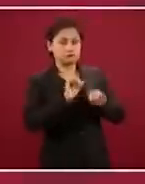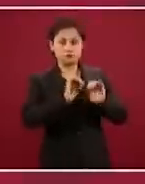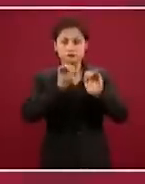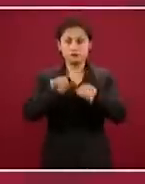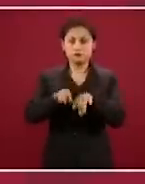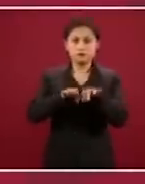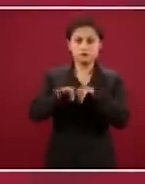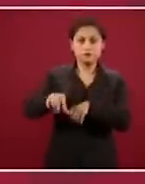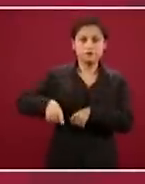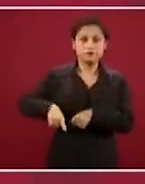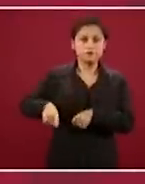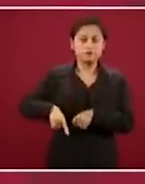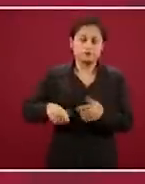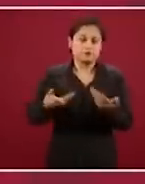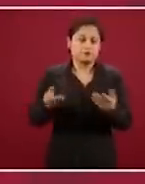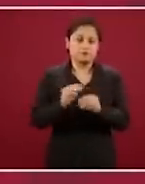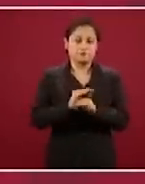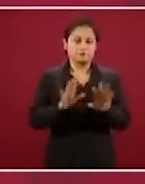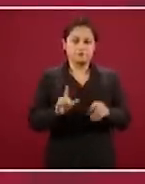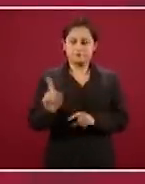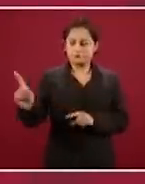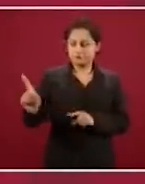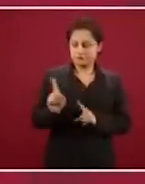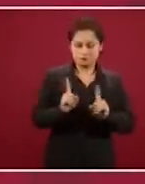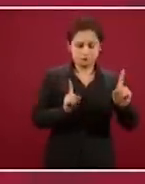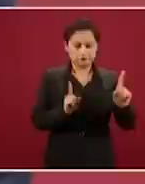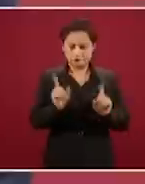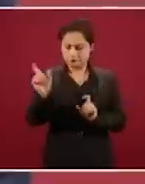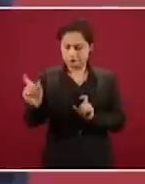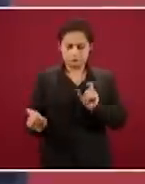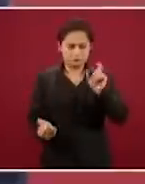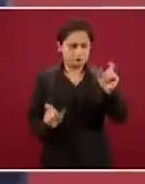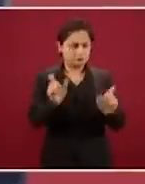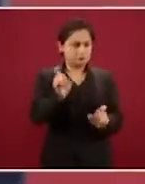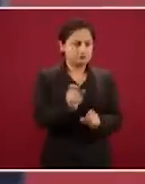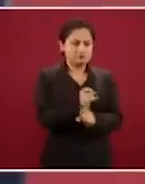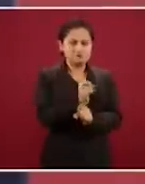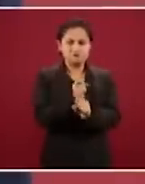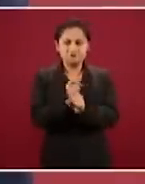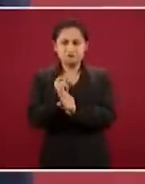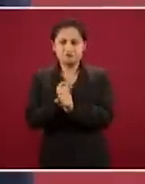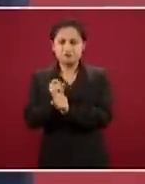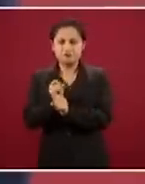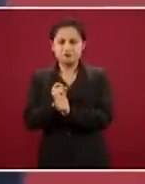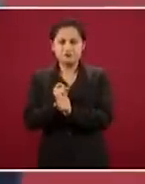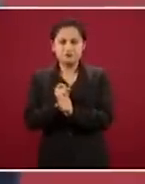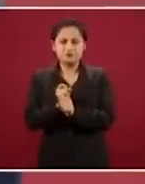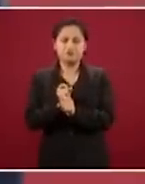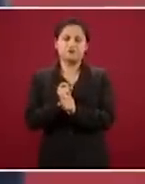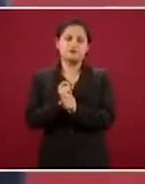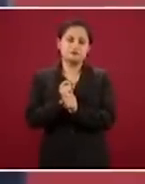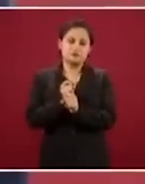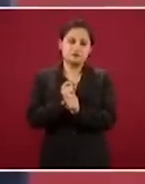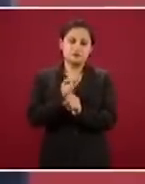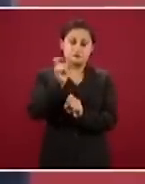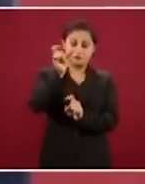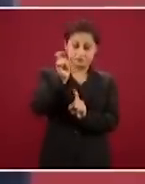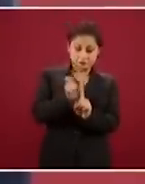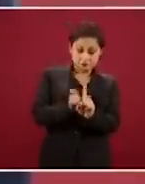pues hay que investigarlos y evitar que si tienen malos antecedentes,